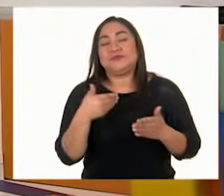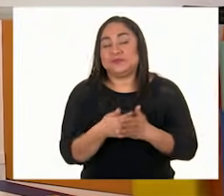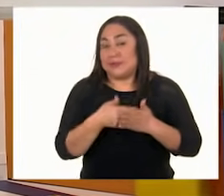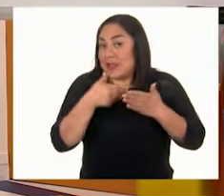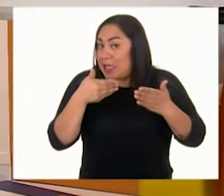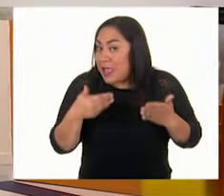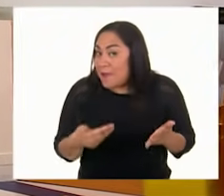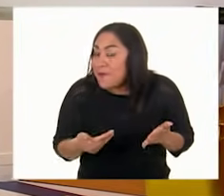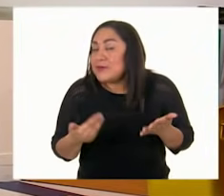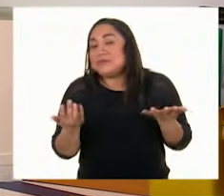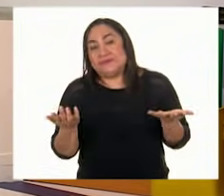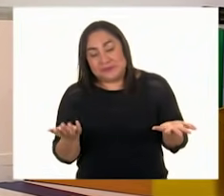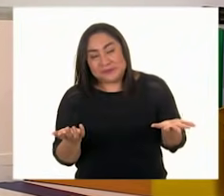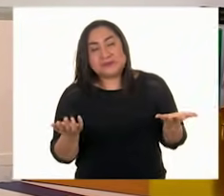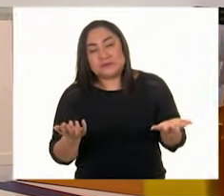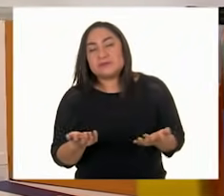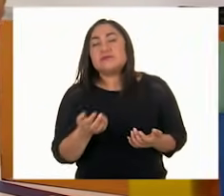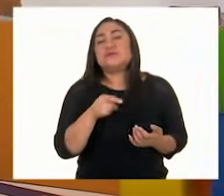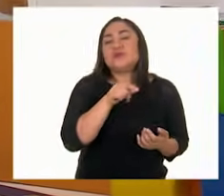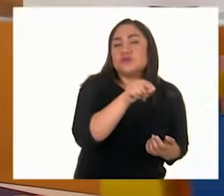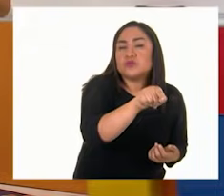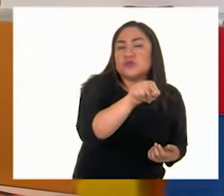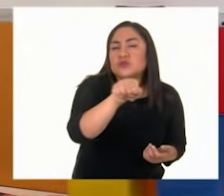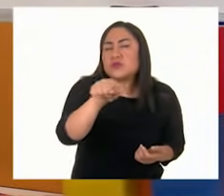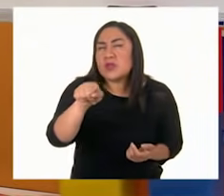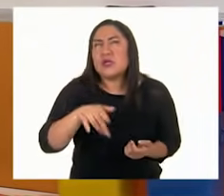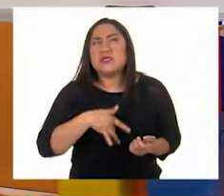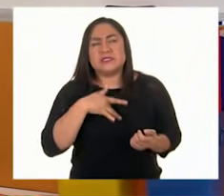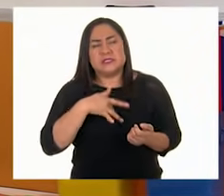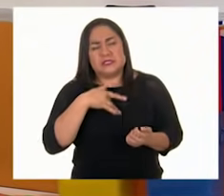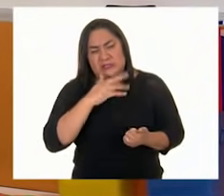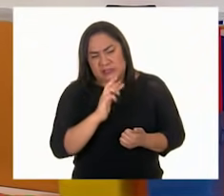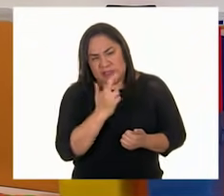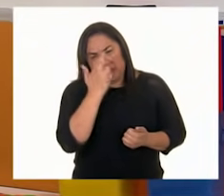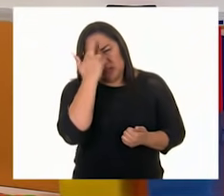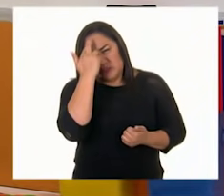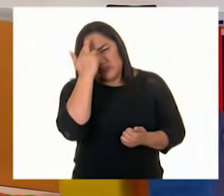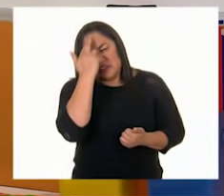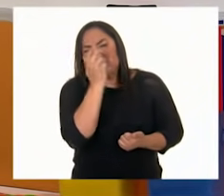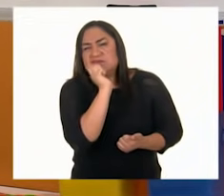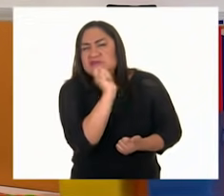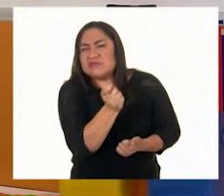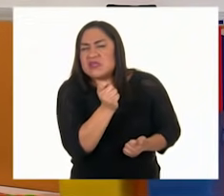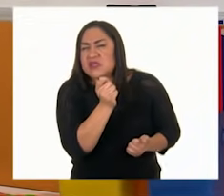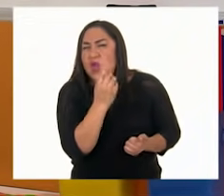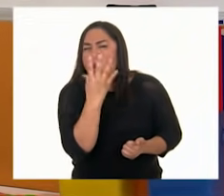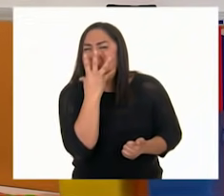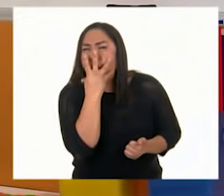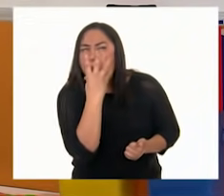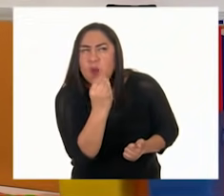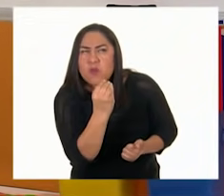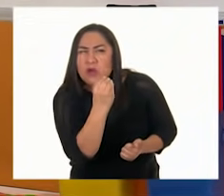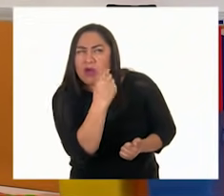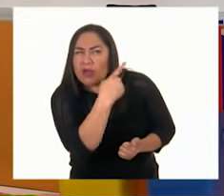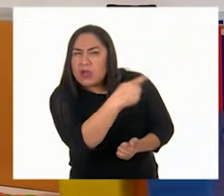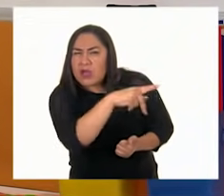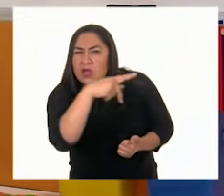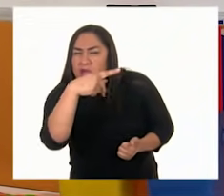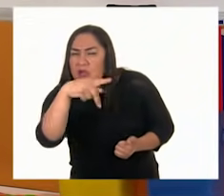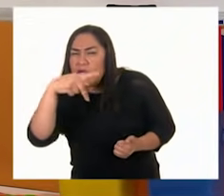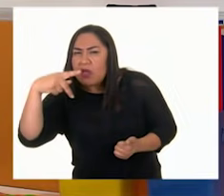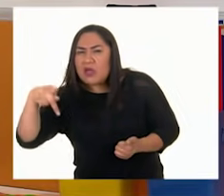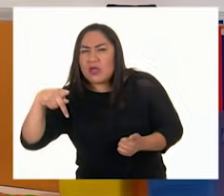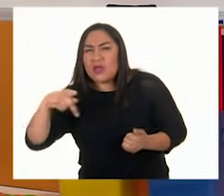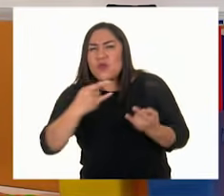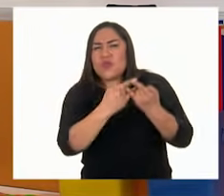quiero pedirles que recuerden las características del comportamiento que tenían esos lobos. Porque el